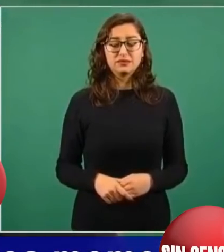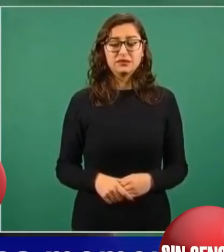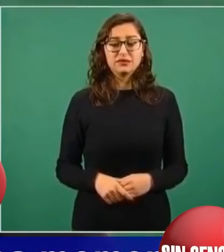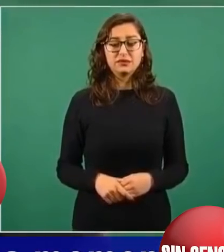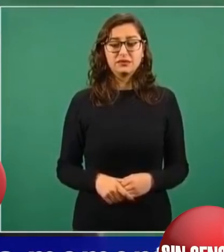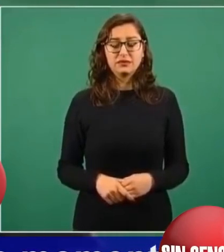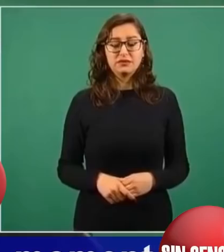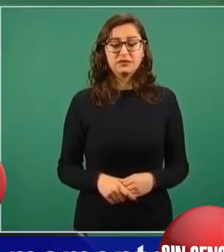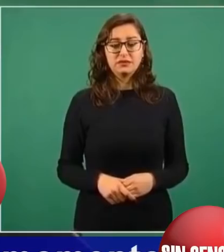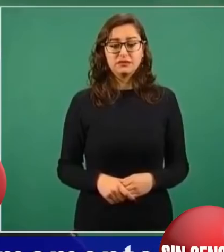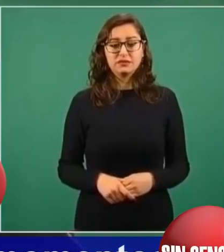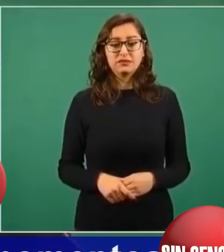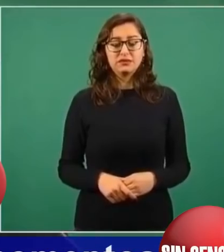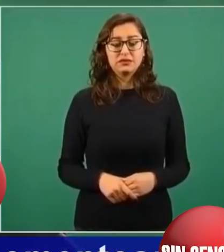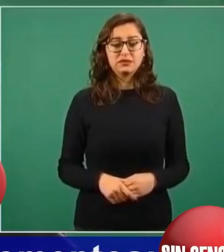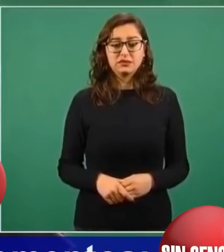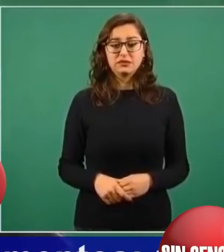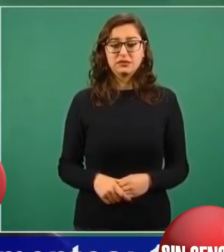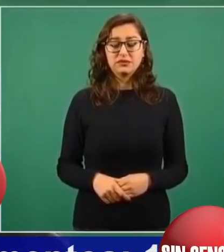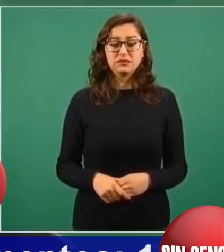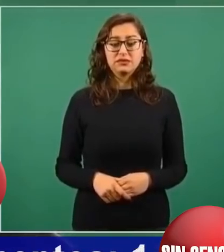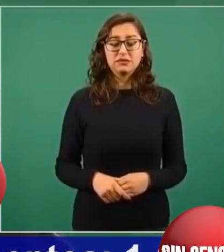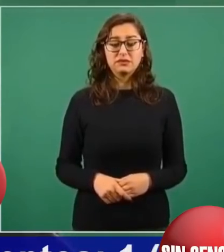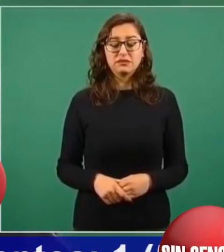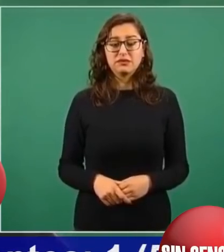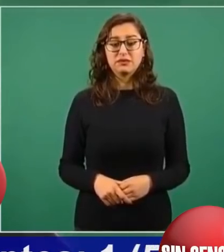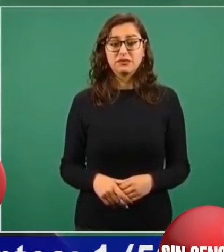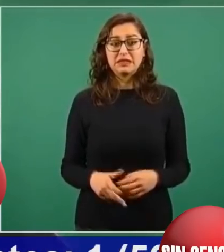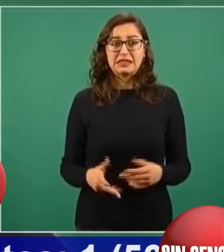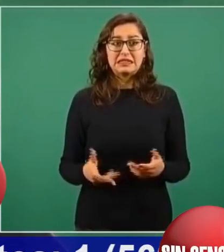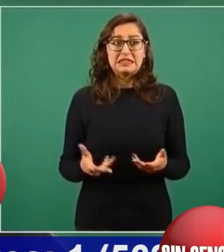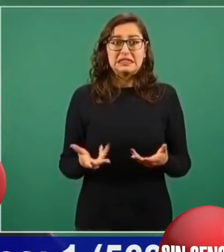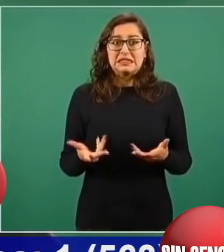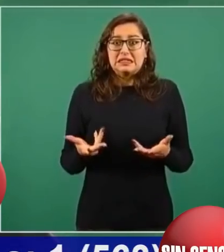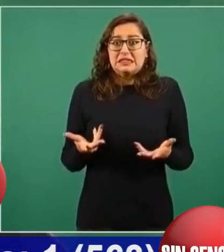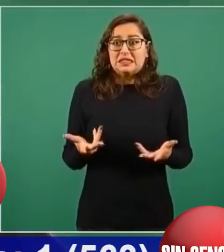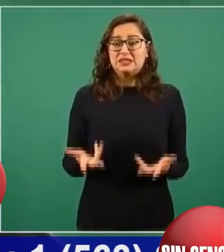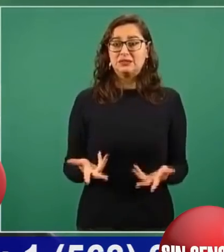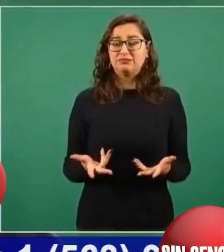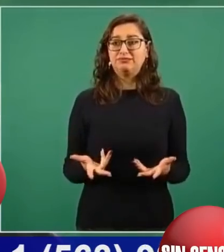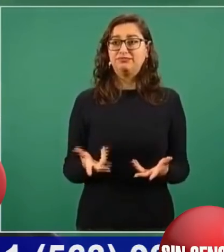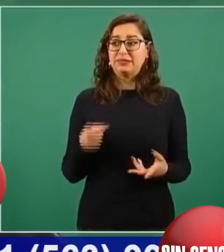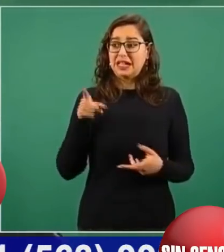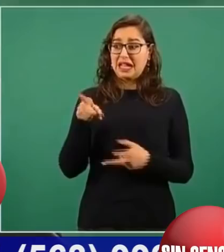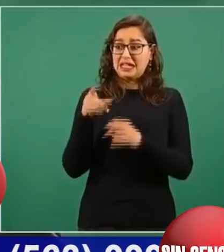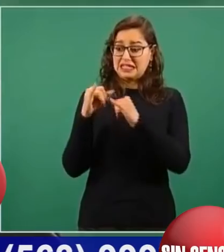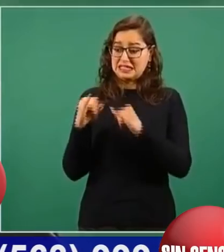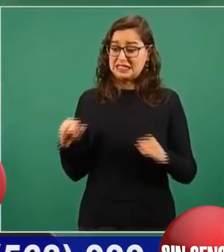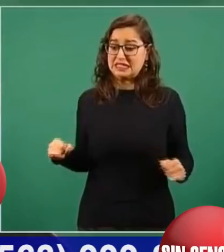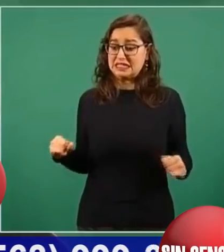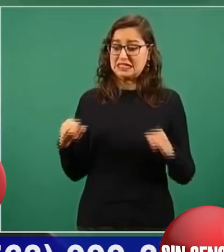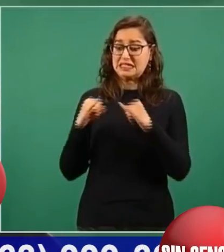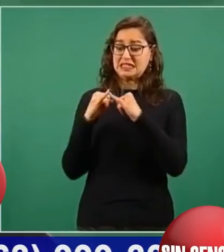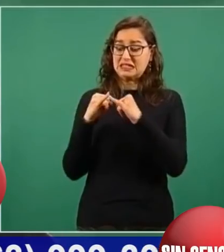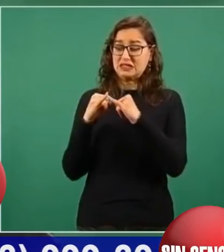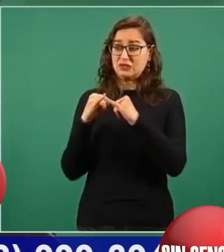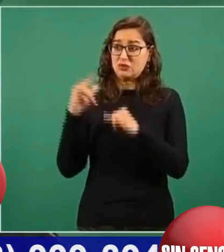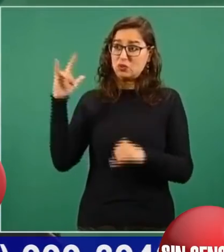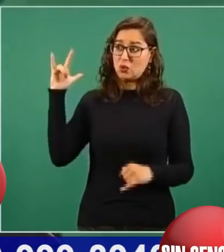hasta una institución de aviación que